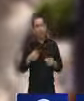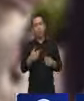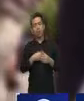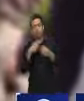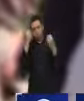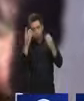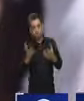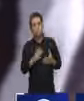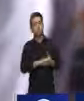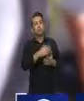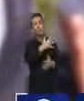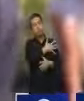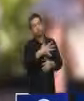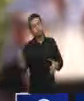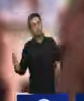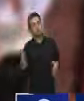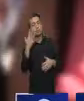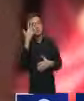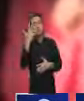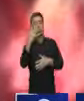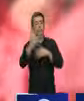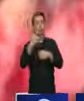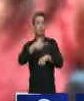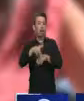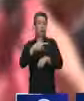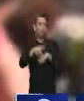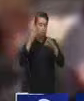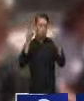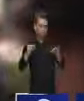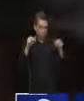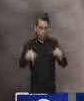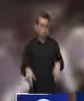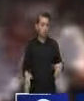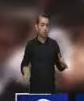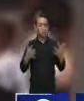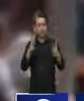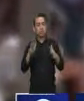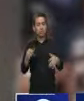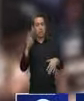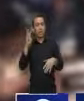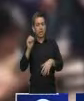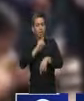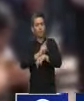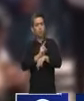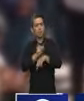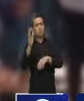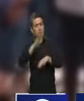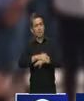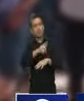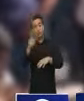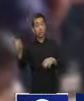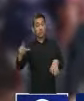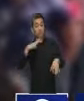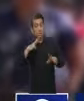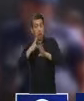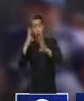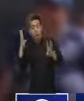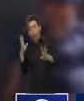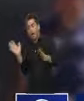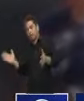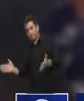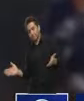la tarde vamos a a estar por acá se espera una media hora más incluso por aquellos que ya estén en cola pero sí se espera por